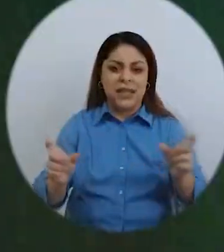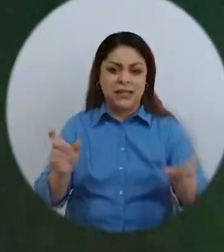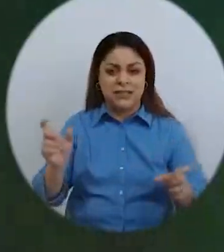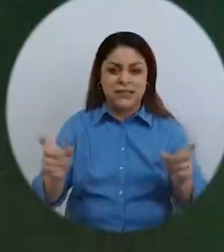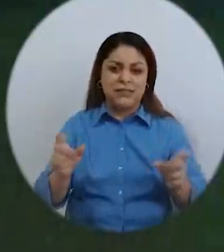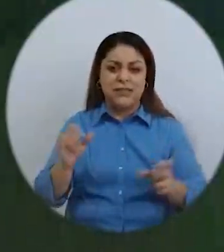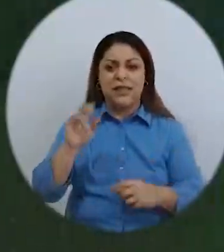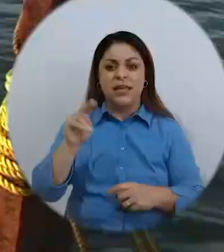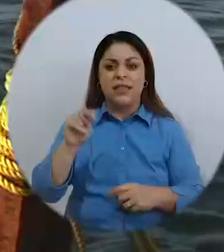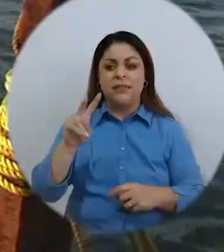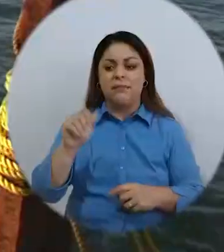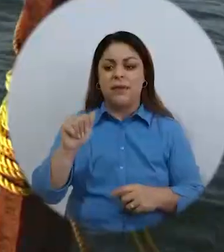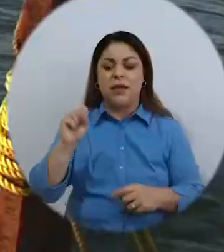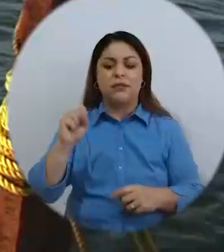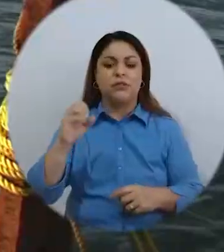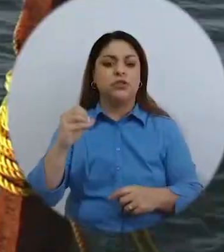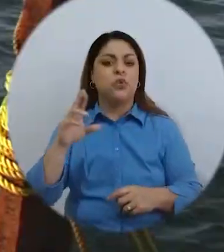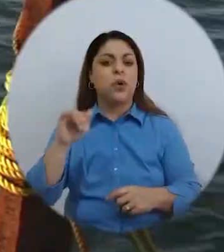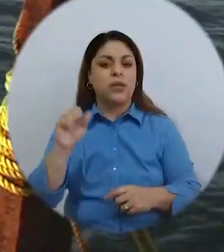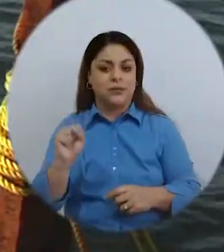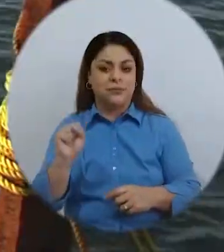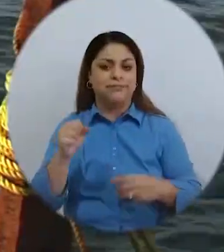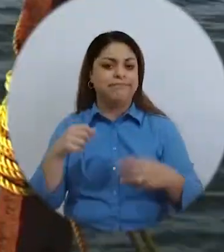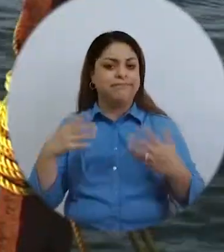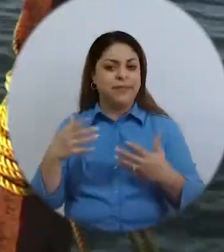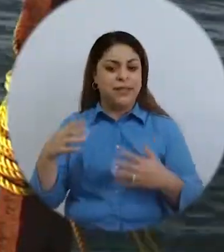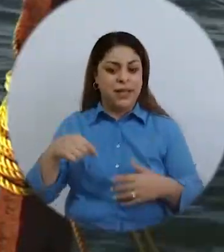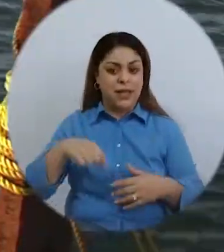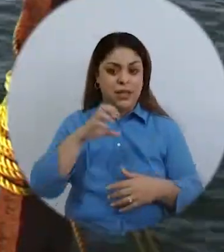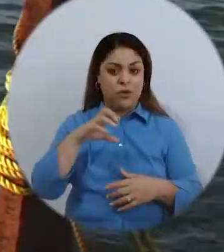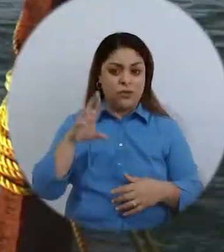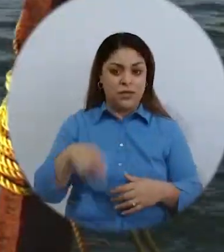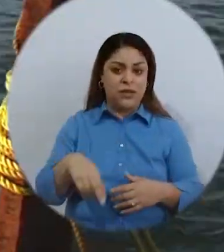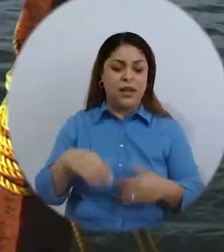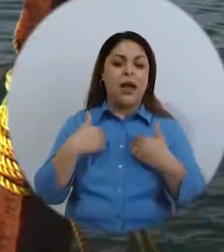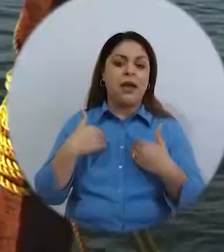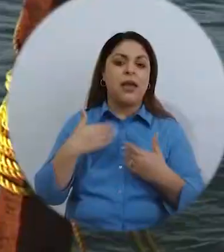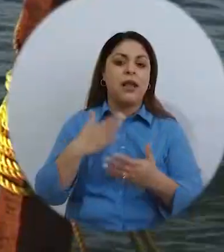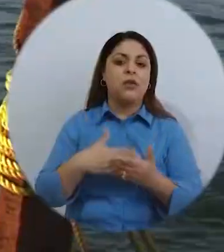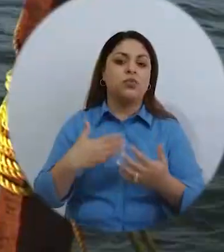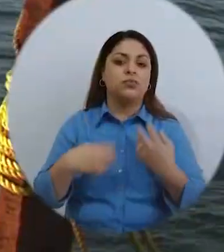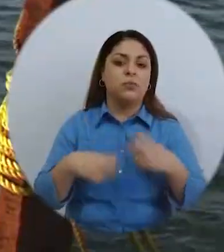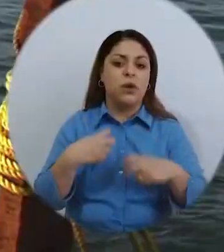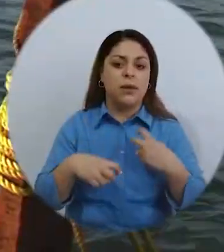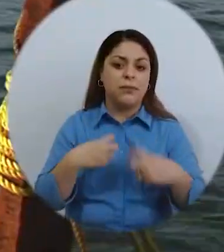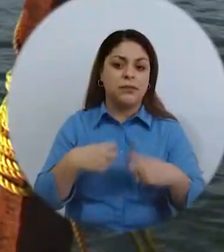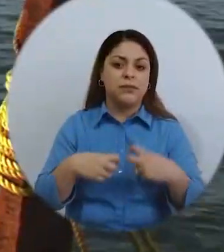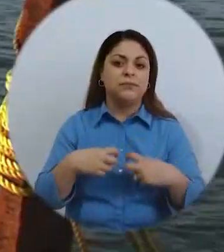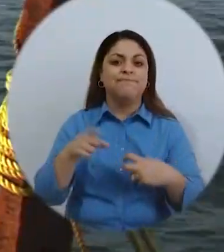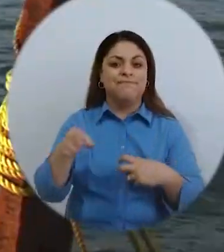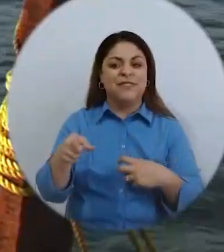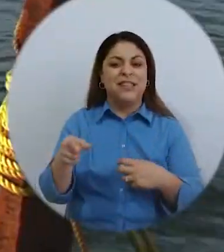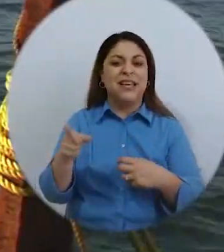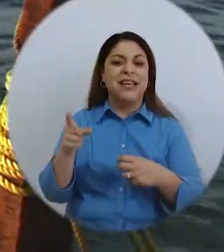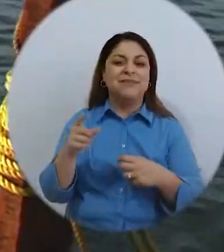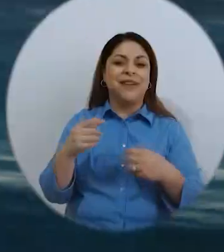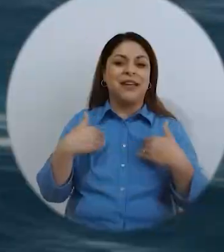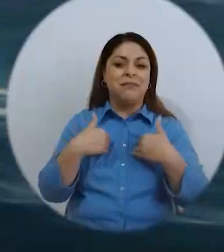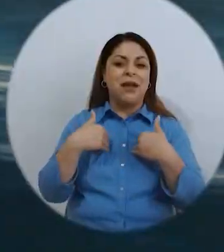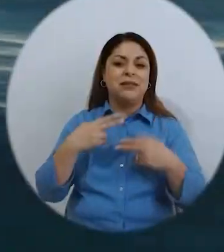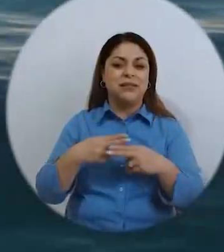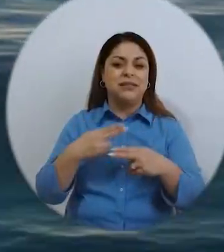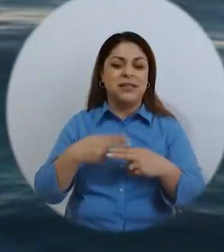invasoras, que bueno, nosotros en Costa Rica hemos tenido algunos problemas en su momento con el pez león,